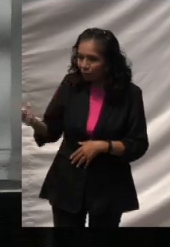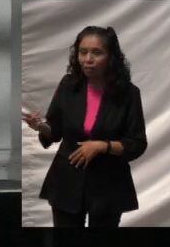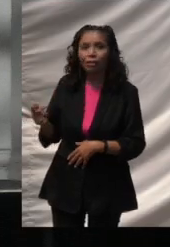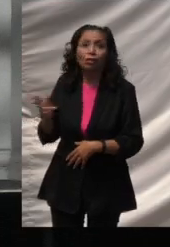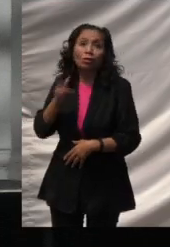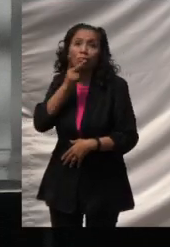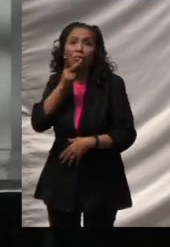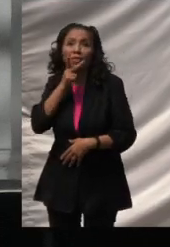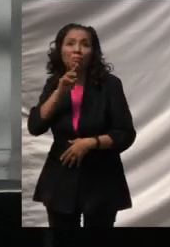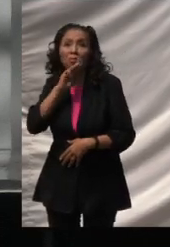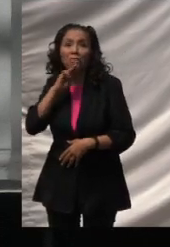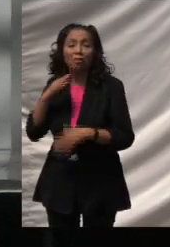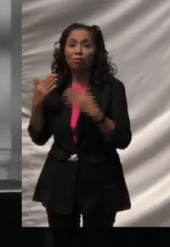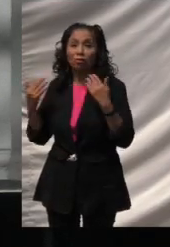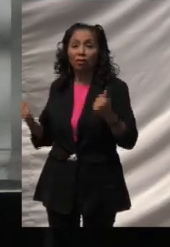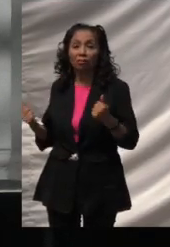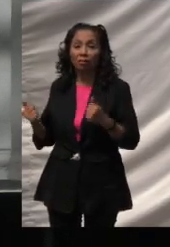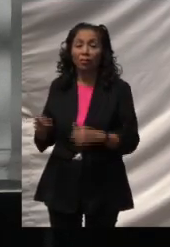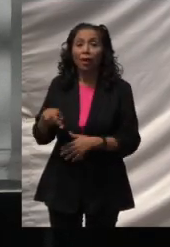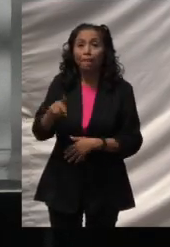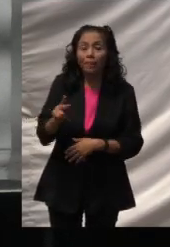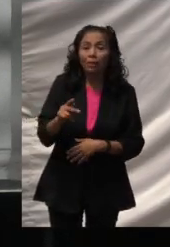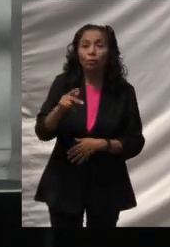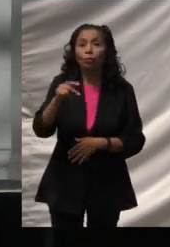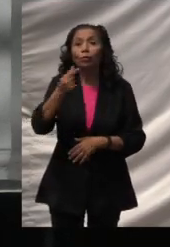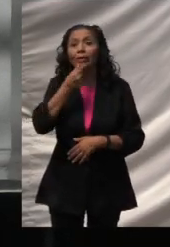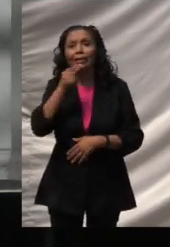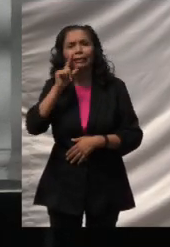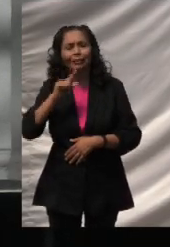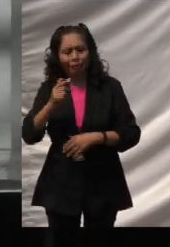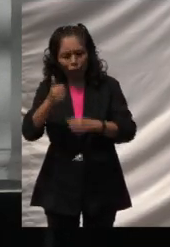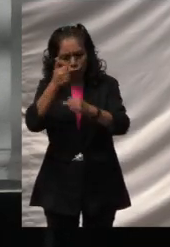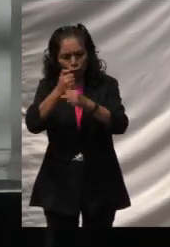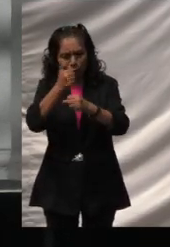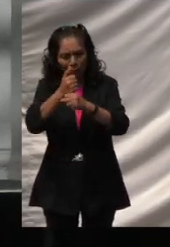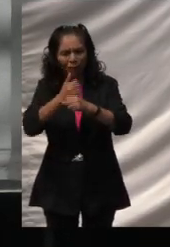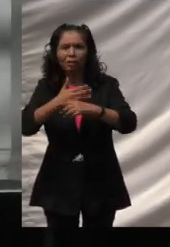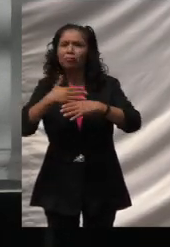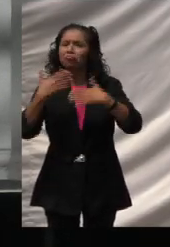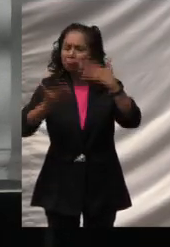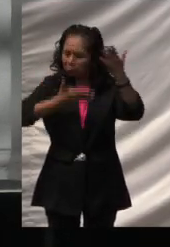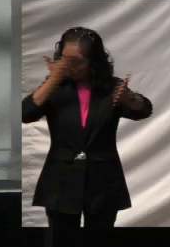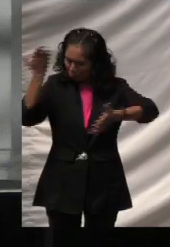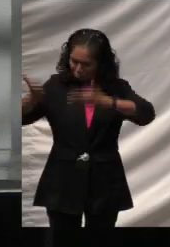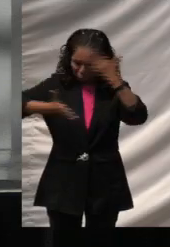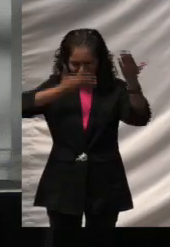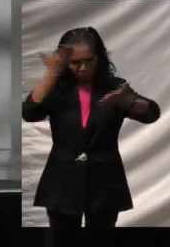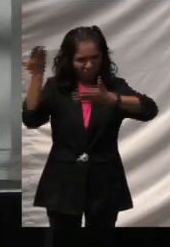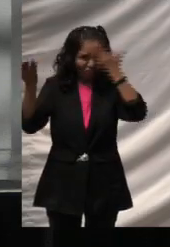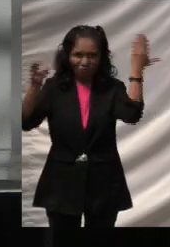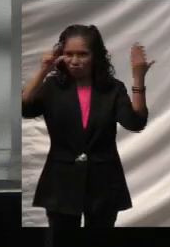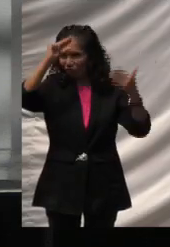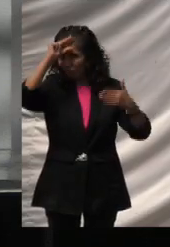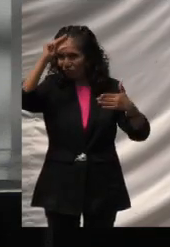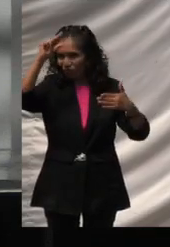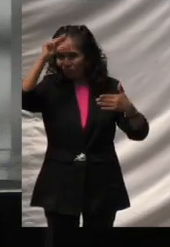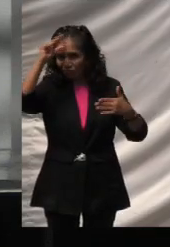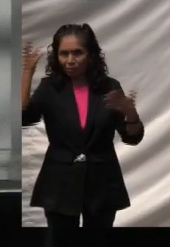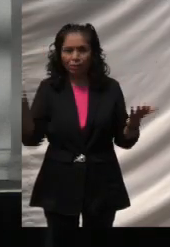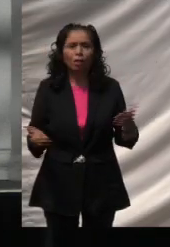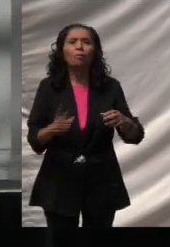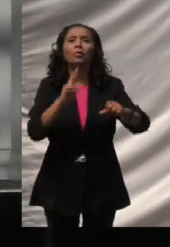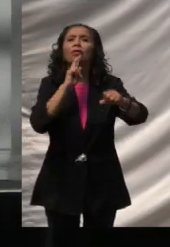padres no estaban con ella. Teresita logró durante su educación primaria tener un nivel de aprovechamiento alto, pero siempre siendo una